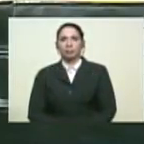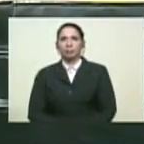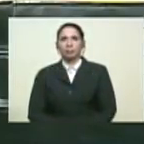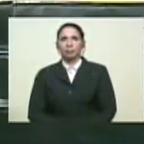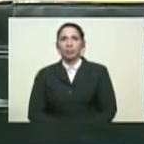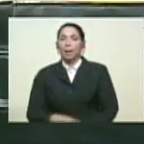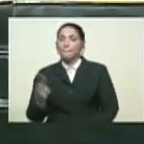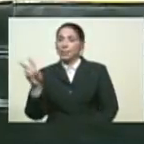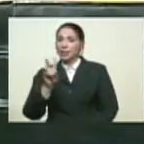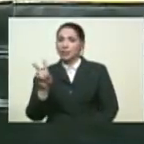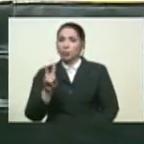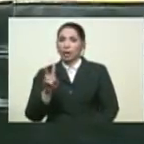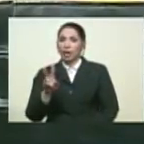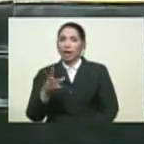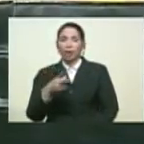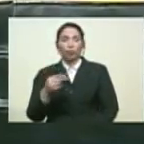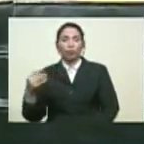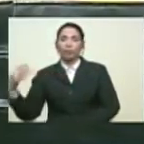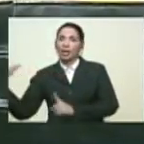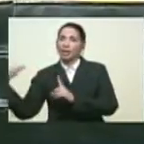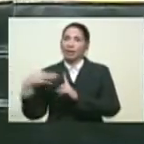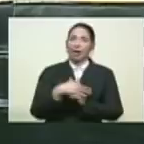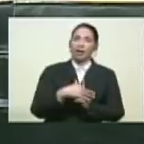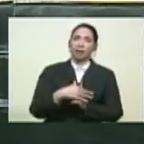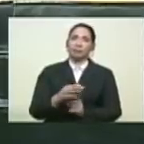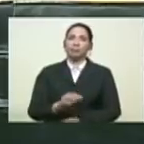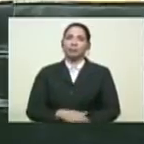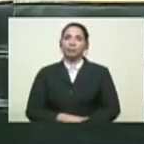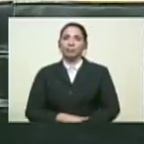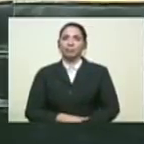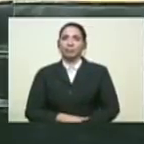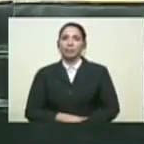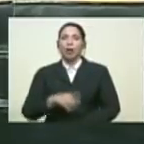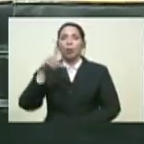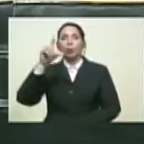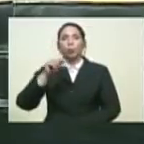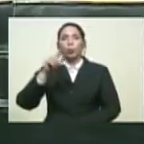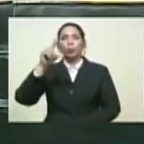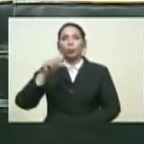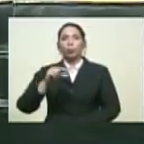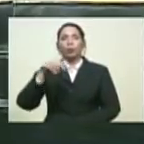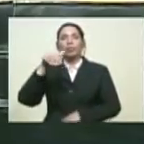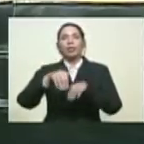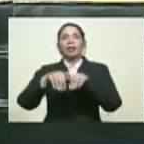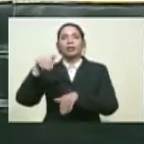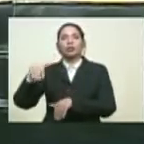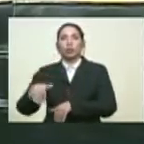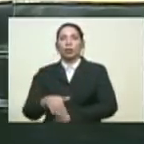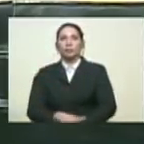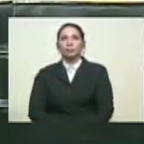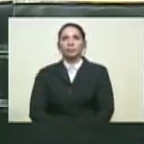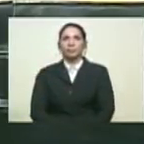A Venezuela no se le ataca por déficit de elecciones.